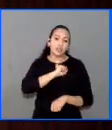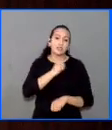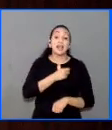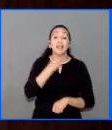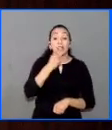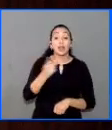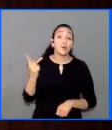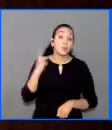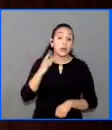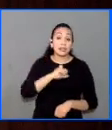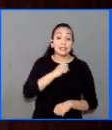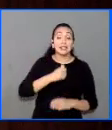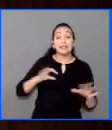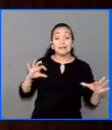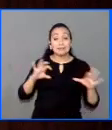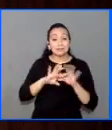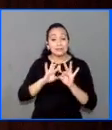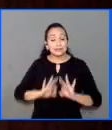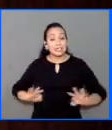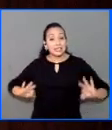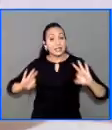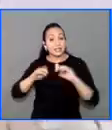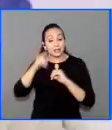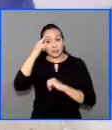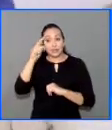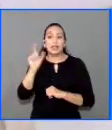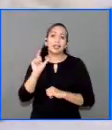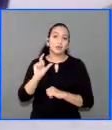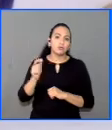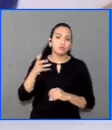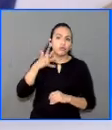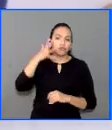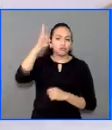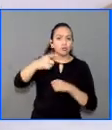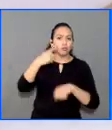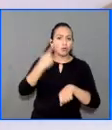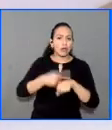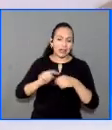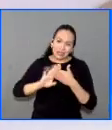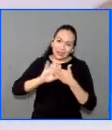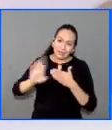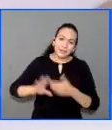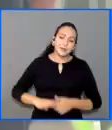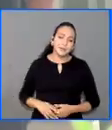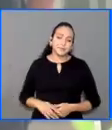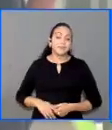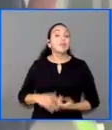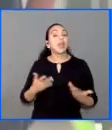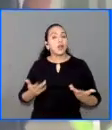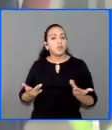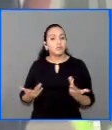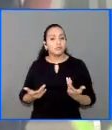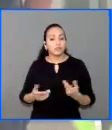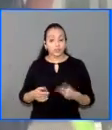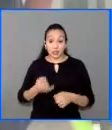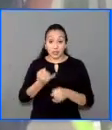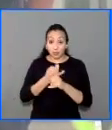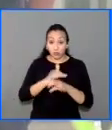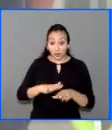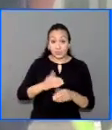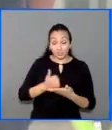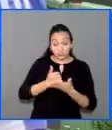para reaccionar ante eventuales complejidades. Al señalar que la información es poder, comentó que la base de